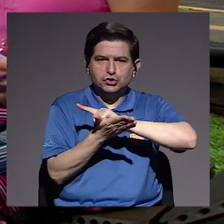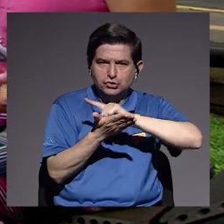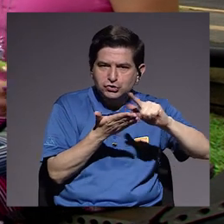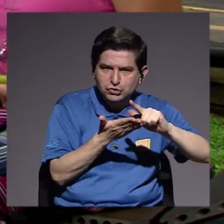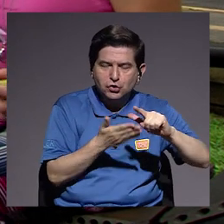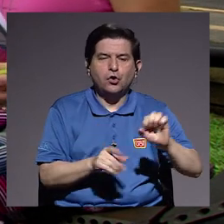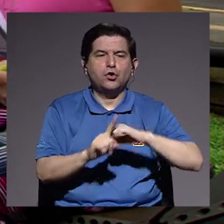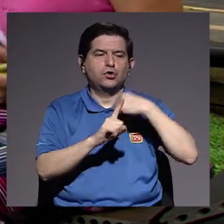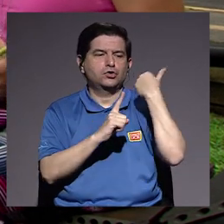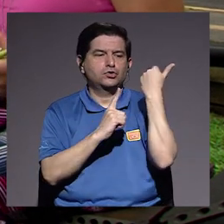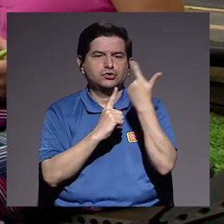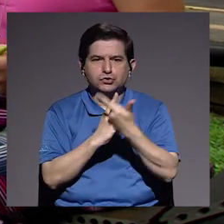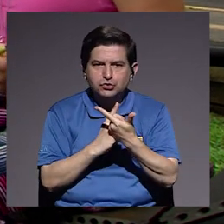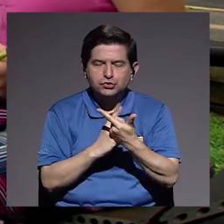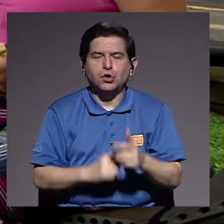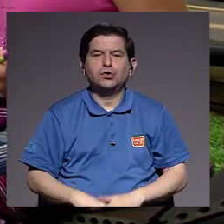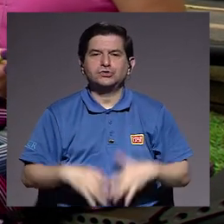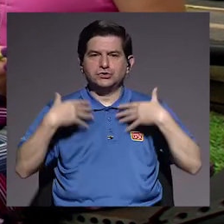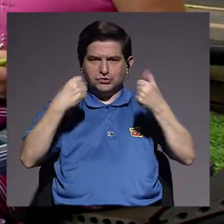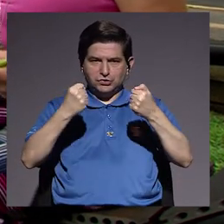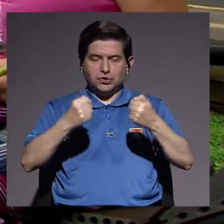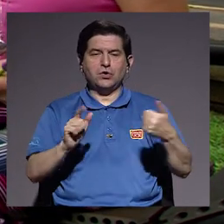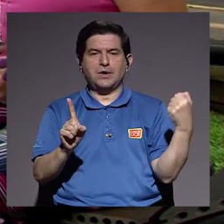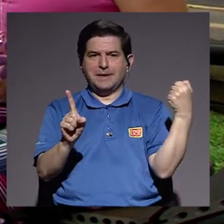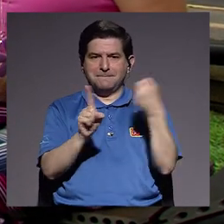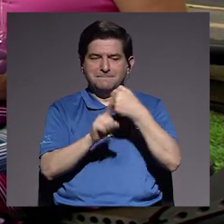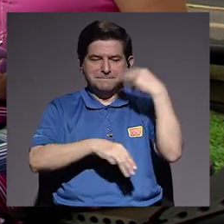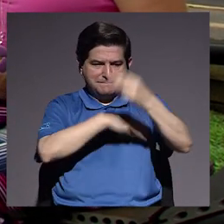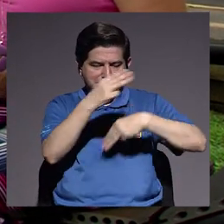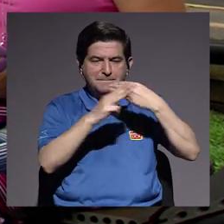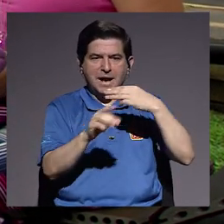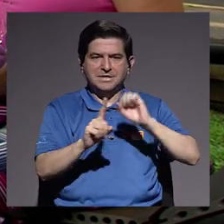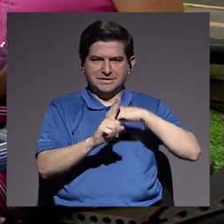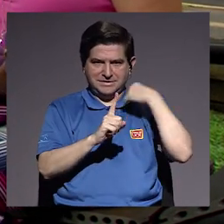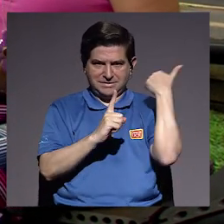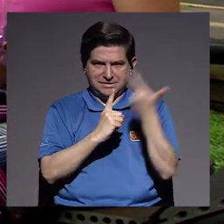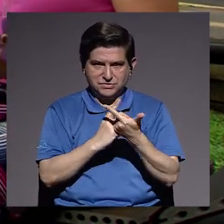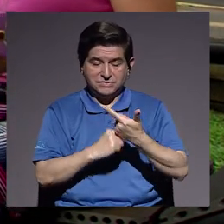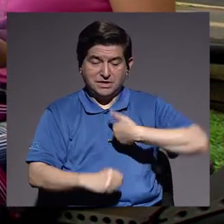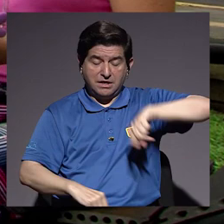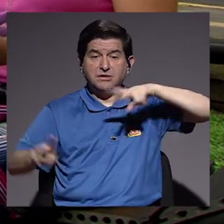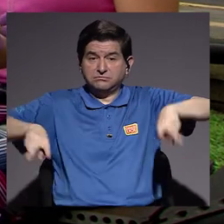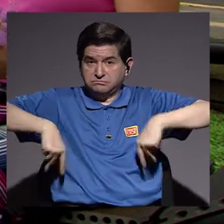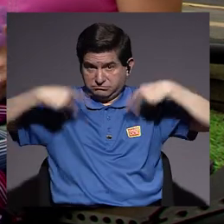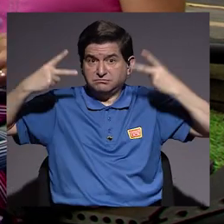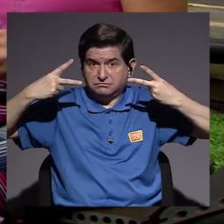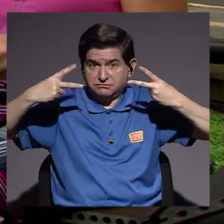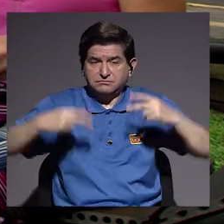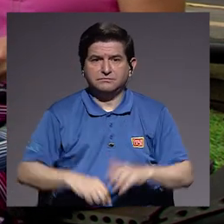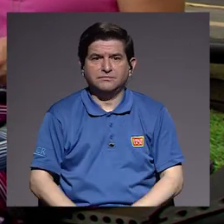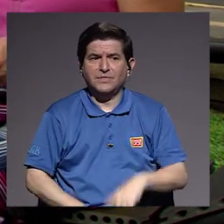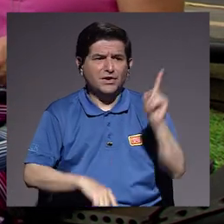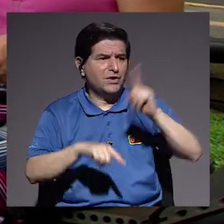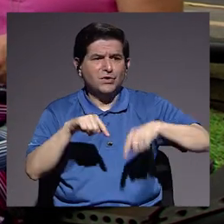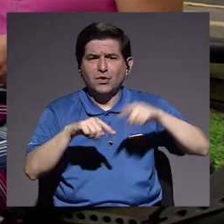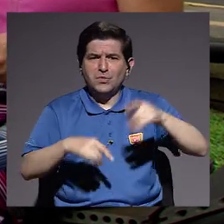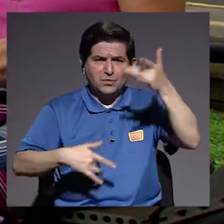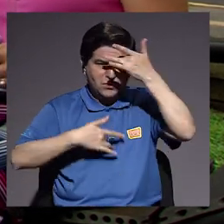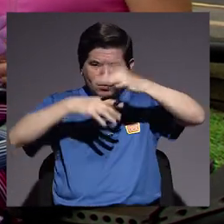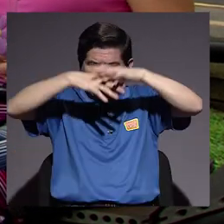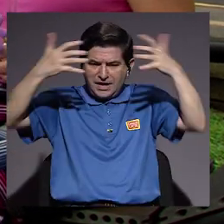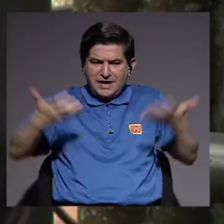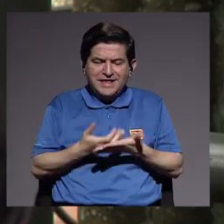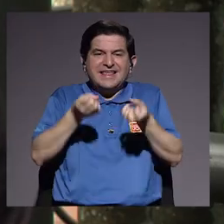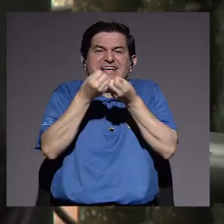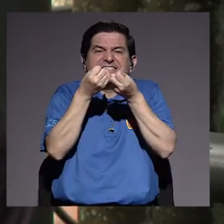Porque evidentemente está impactando al mundo social, digamos, a nuestras vidas, ¿no? No podría haber una pandemia si no hay una sociedad,